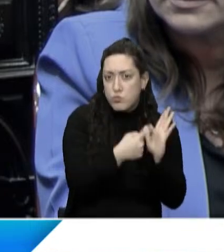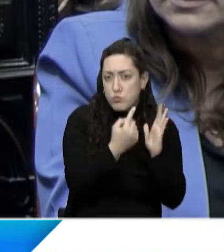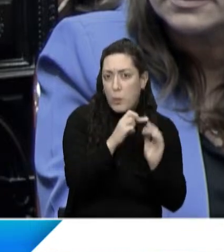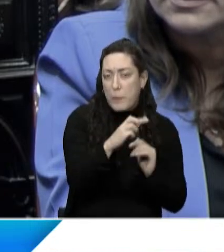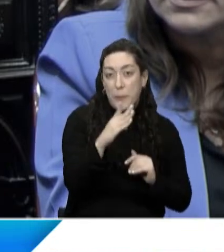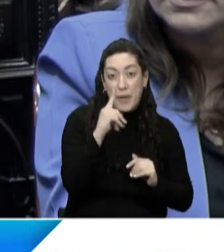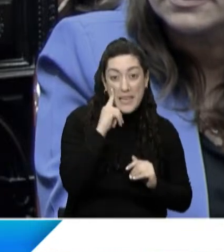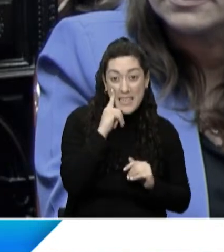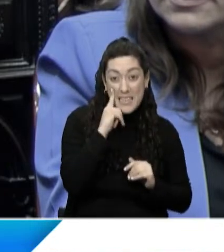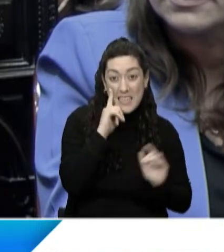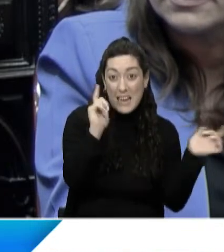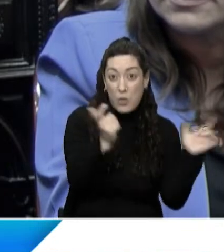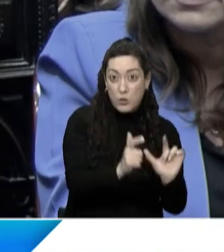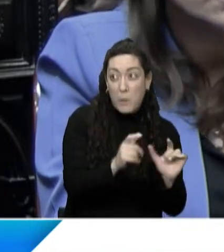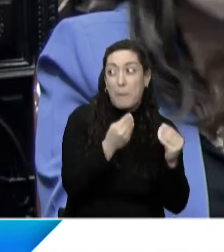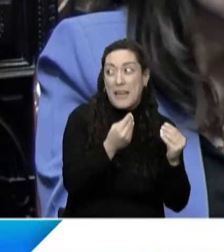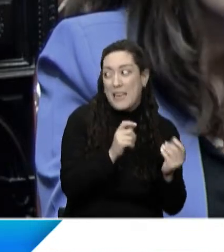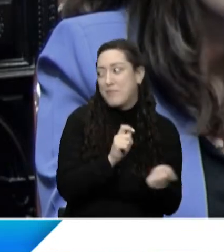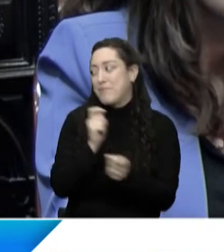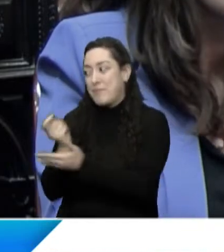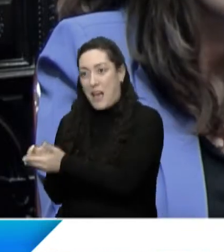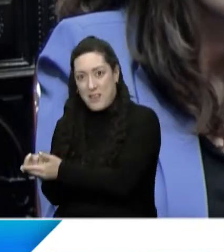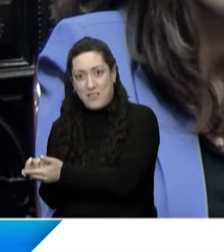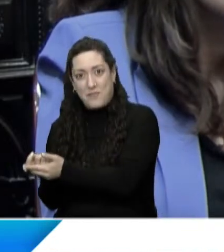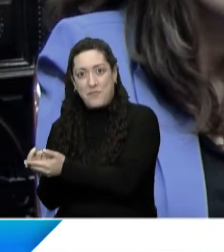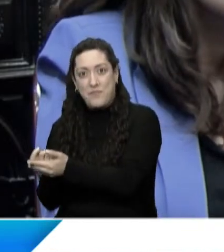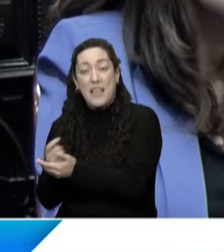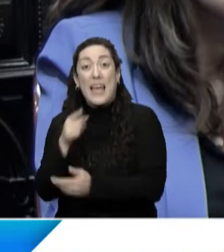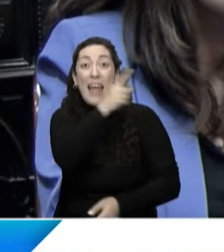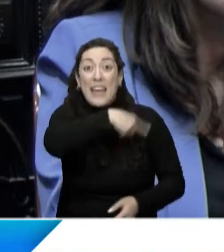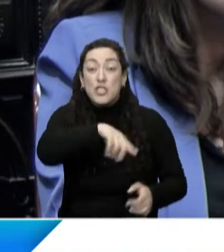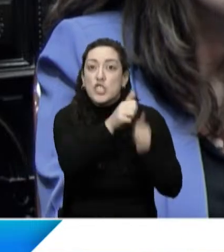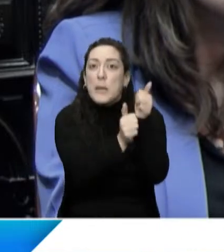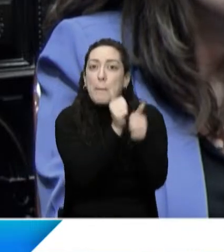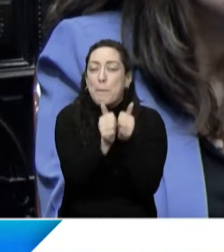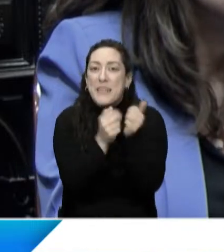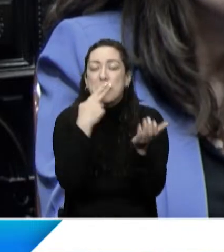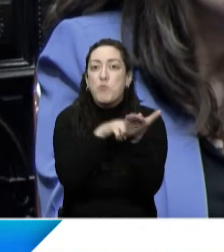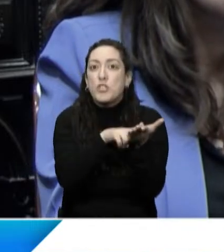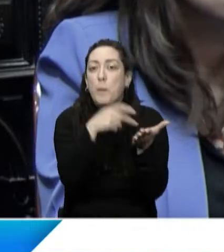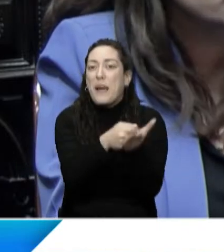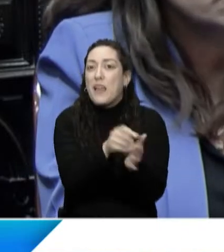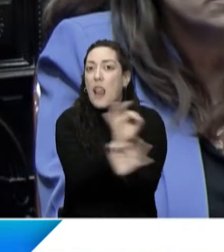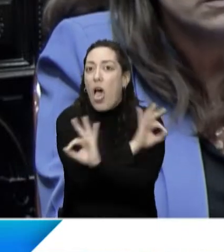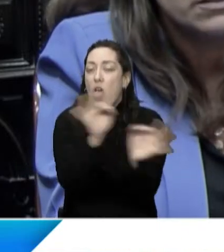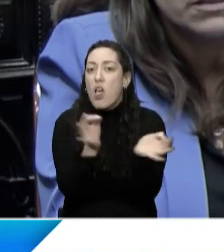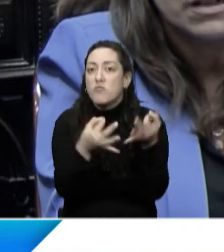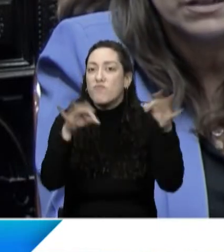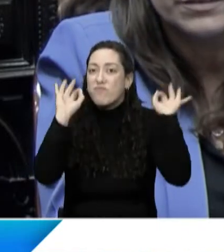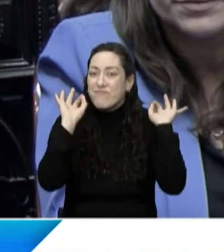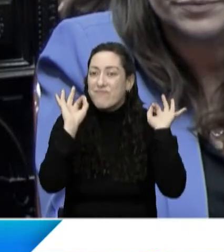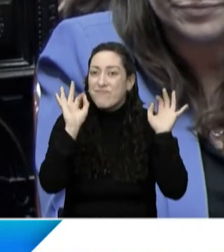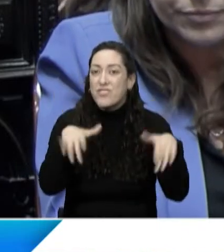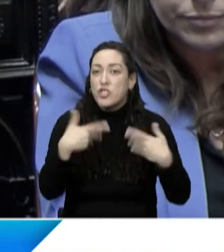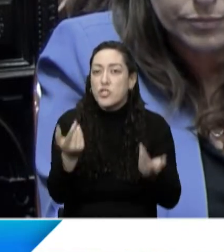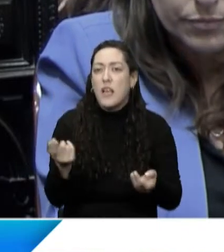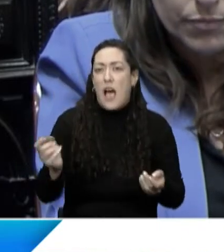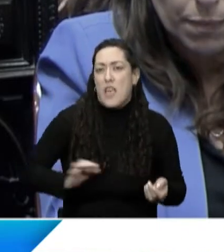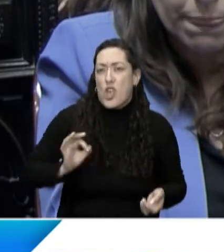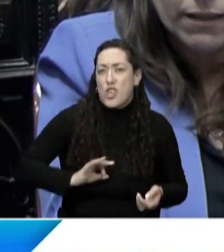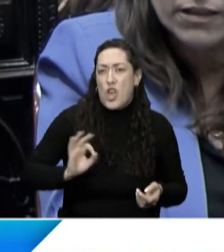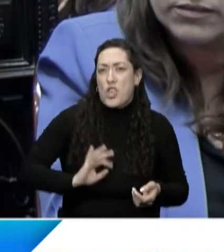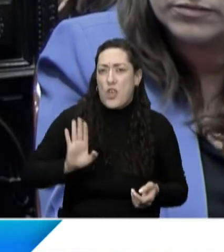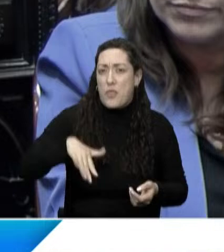del PBI de un conjunto de industrias y empresas que tienen exenciones impositivas y que a la postre, después de décadas, hemos advertido que